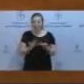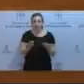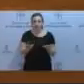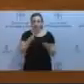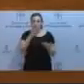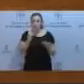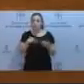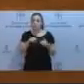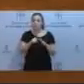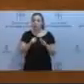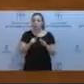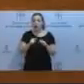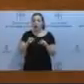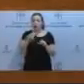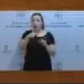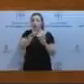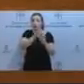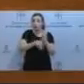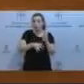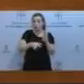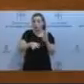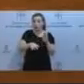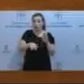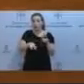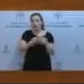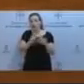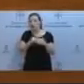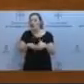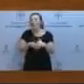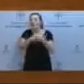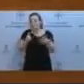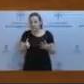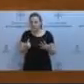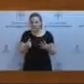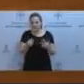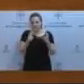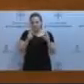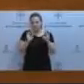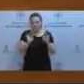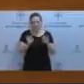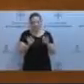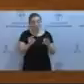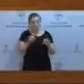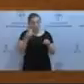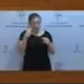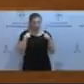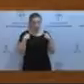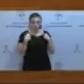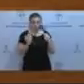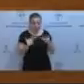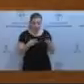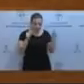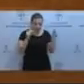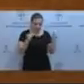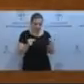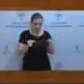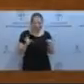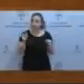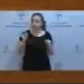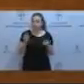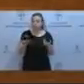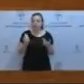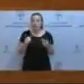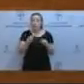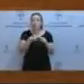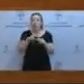en el puesto 17, estamos en el 16. Este es el tema, es decir... Señoría, sí, luego vaya concluyendo. Llevan haciendo el mismo tipo de